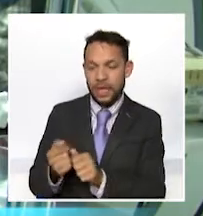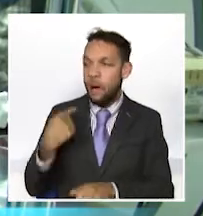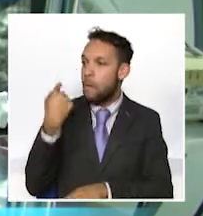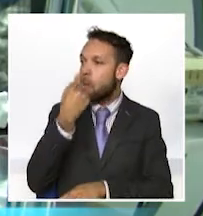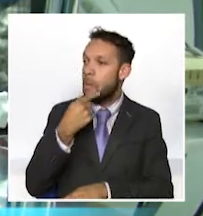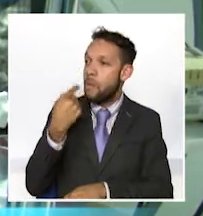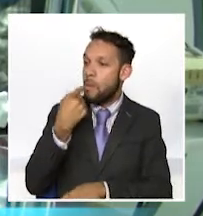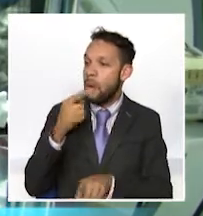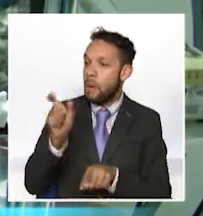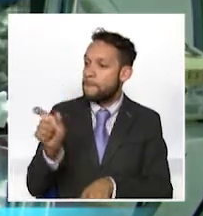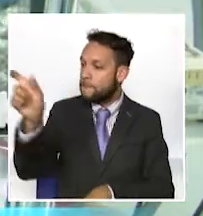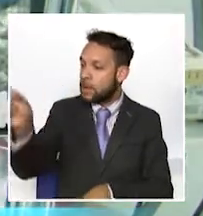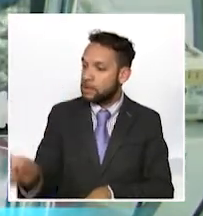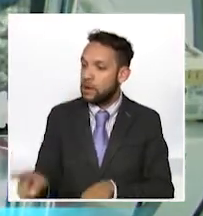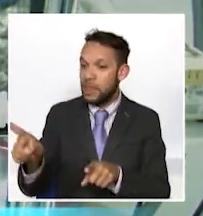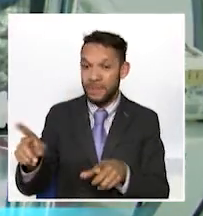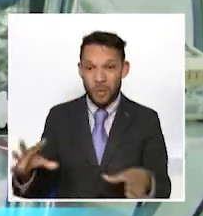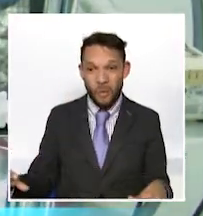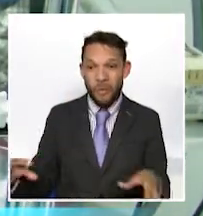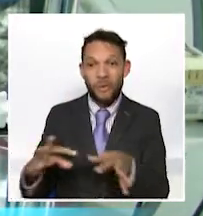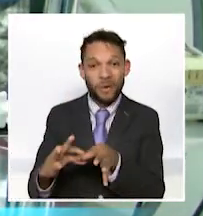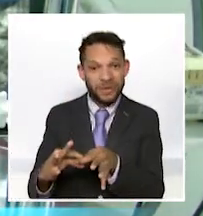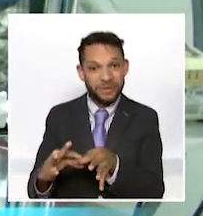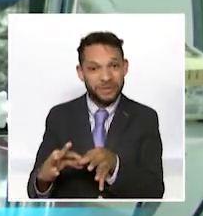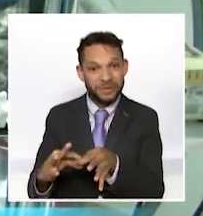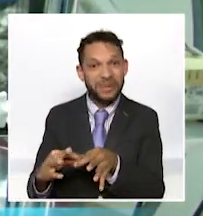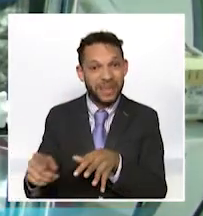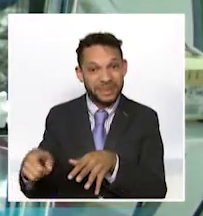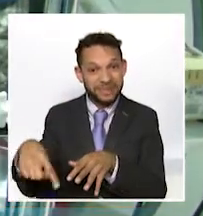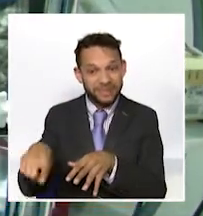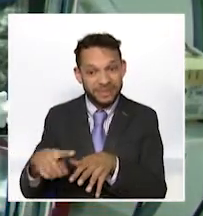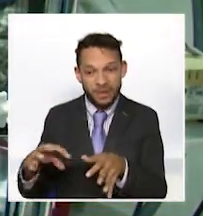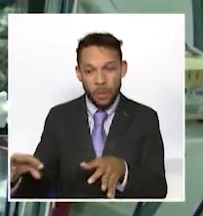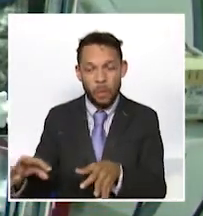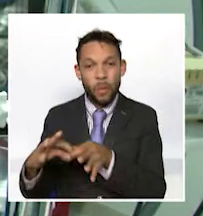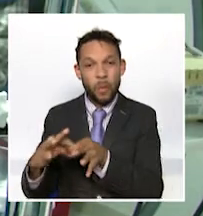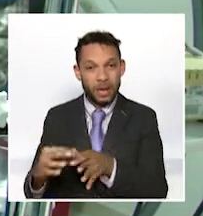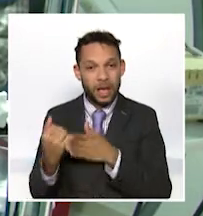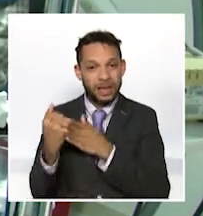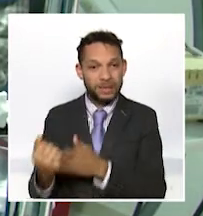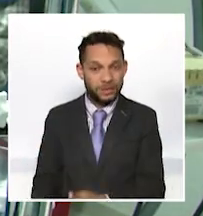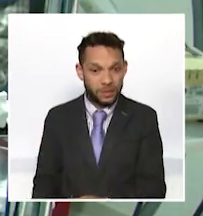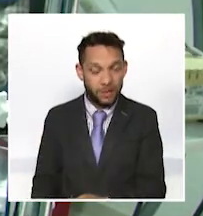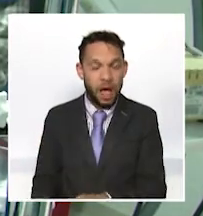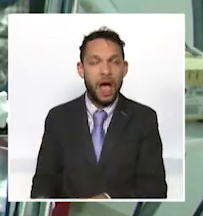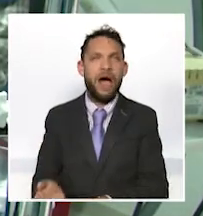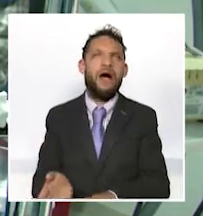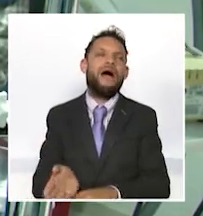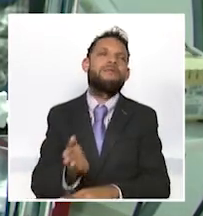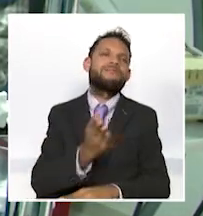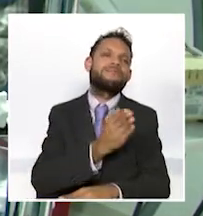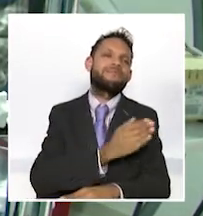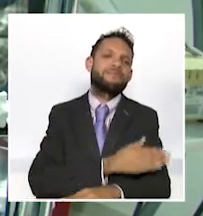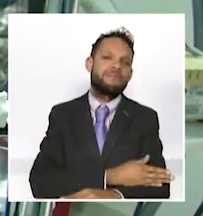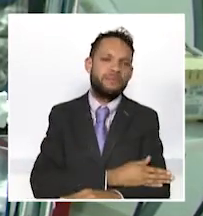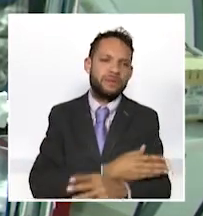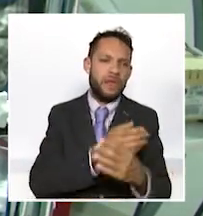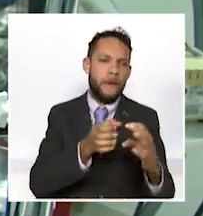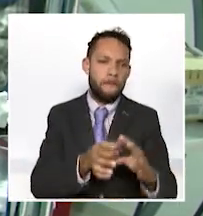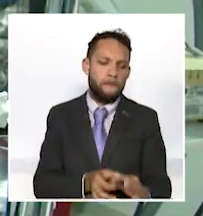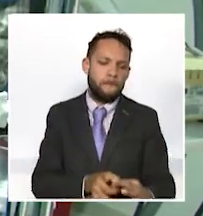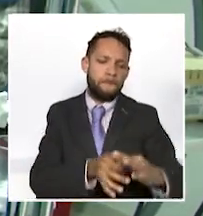es como vincularnos nuevamente con una rama de la medicina que se había separado. Entonces es